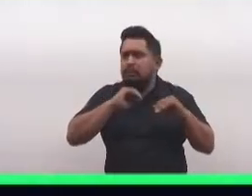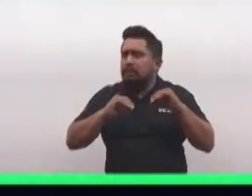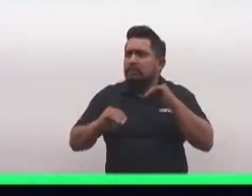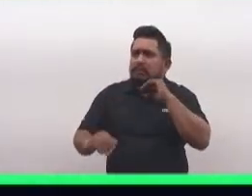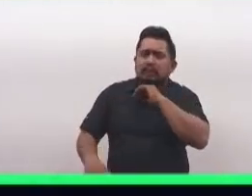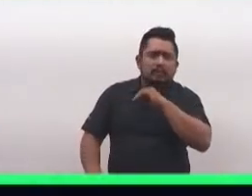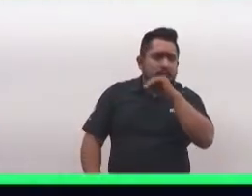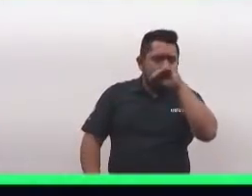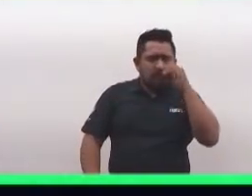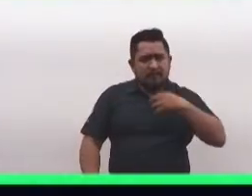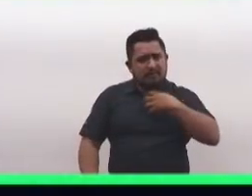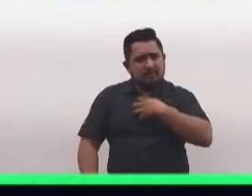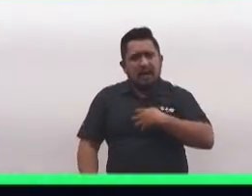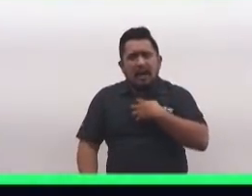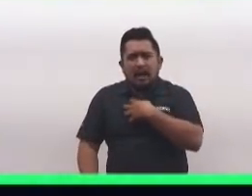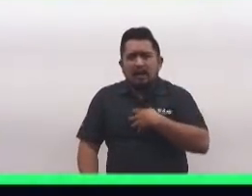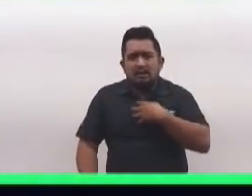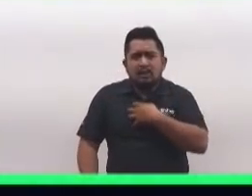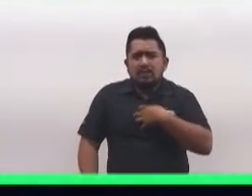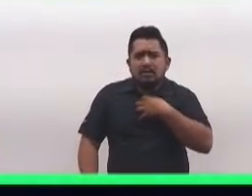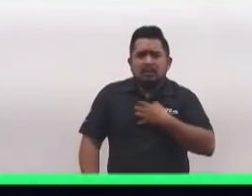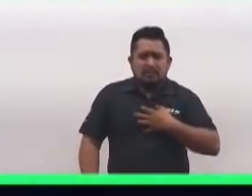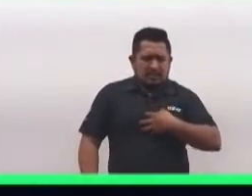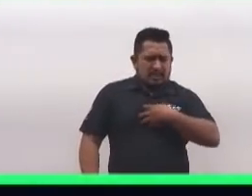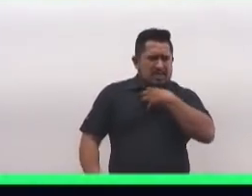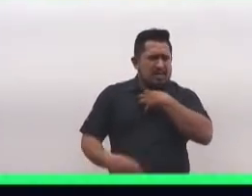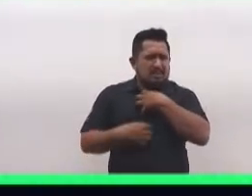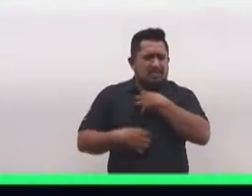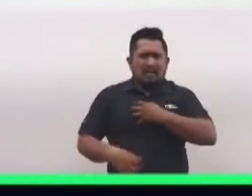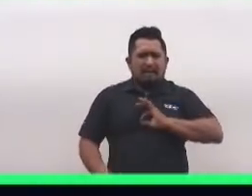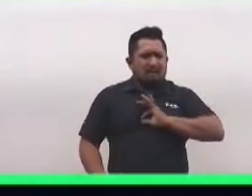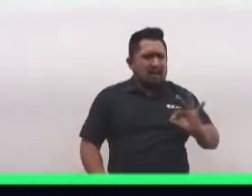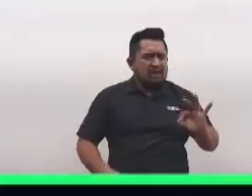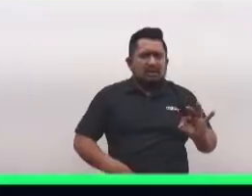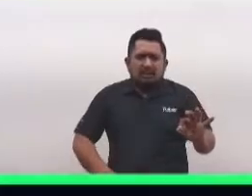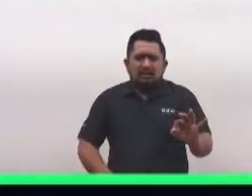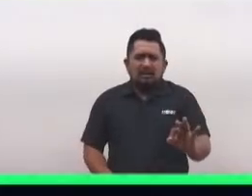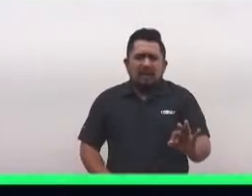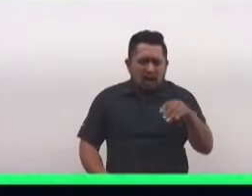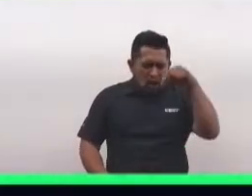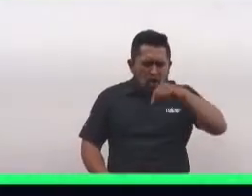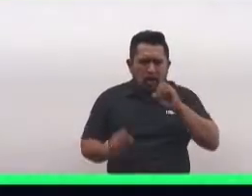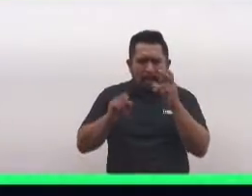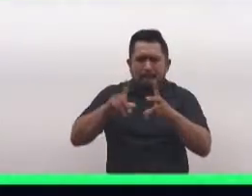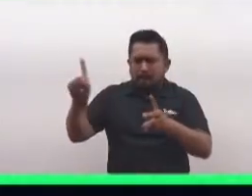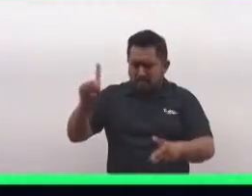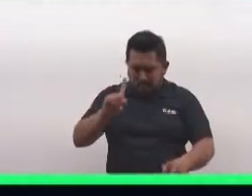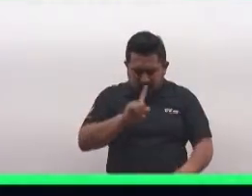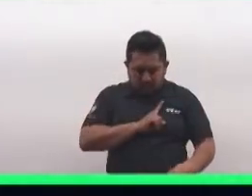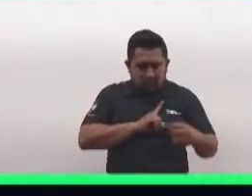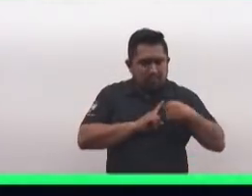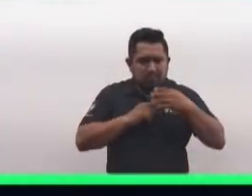enojo ira resentimiento dale una oportunidad dios